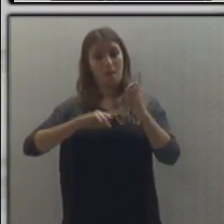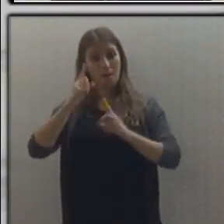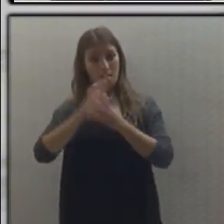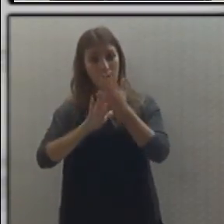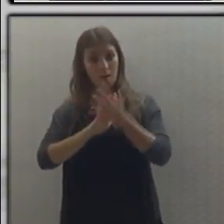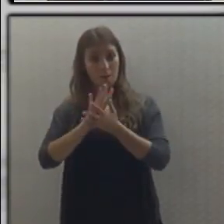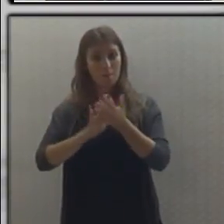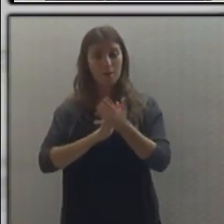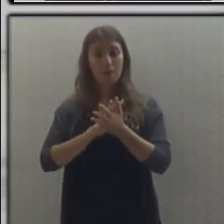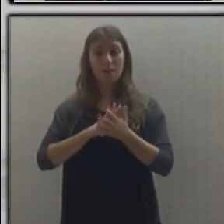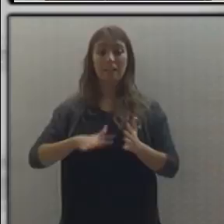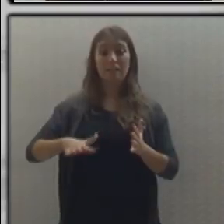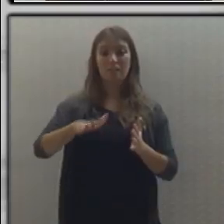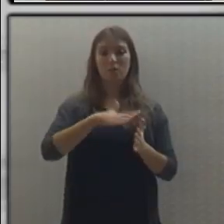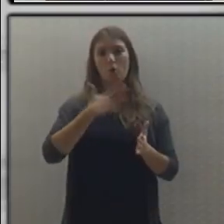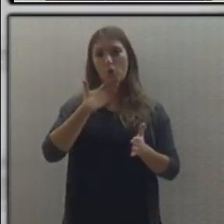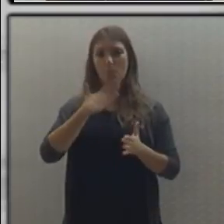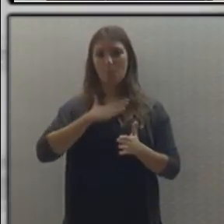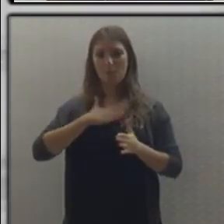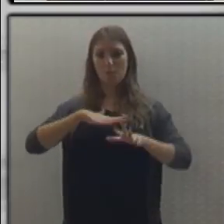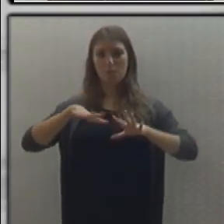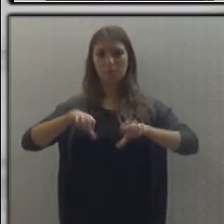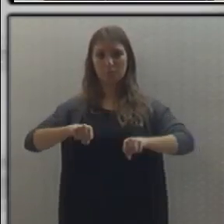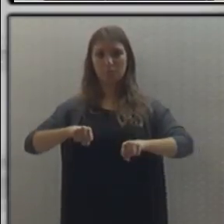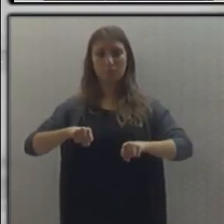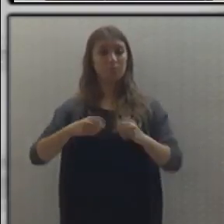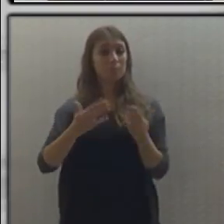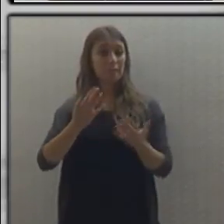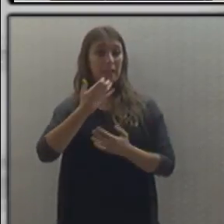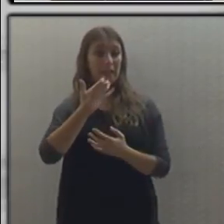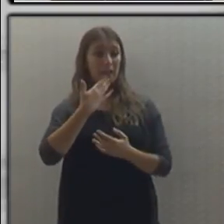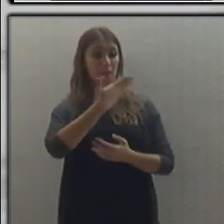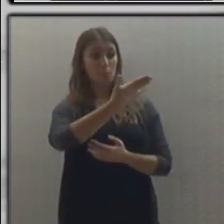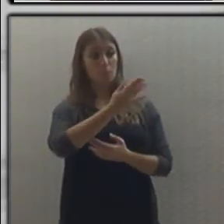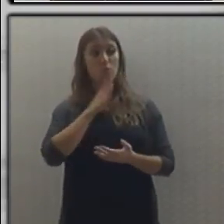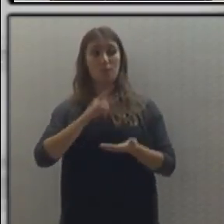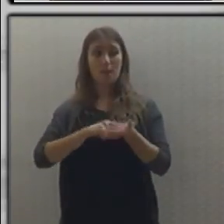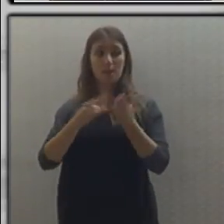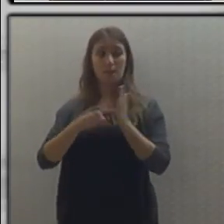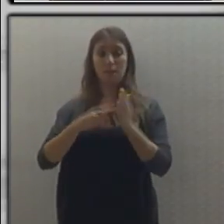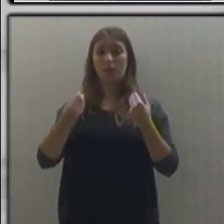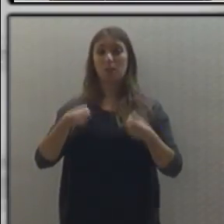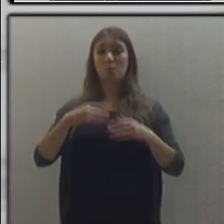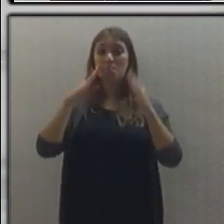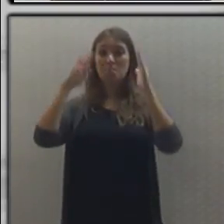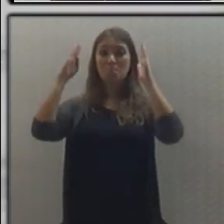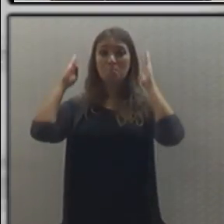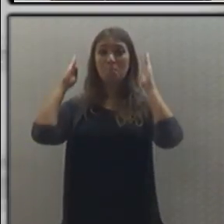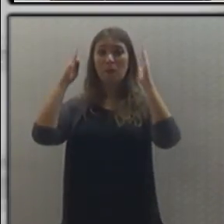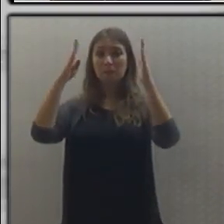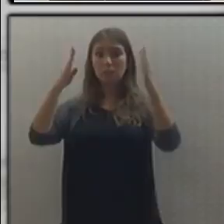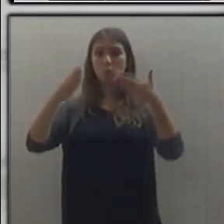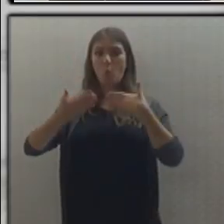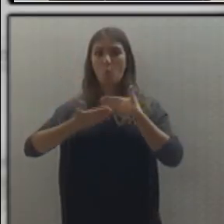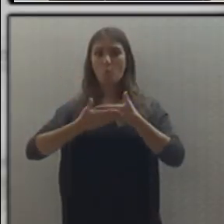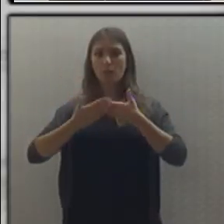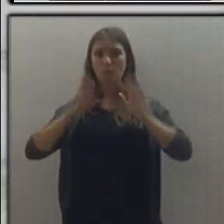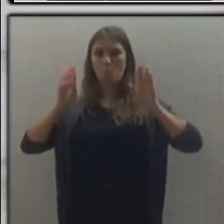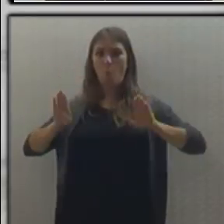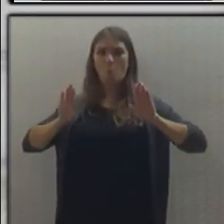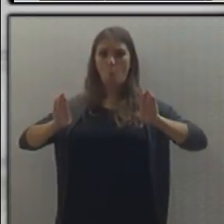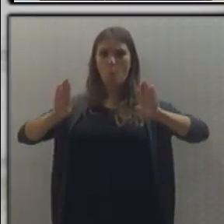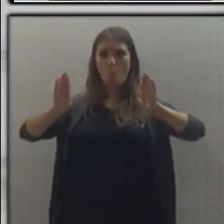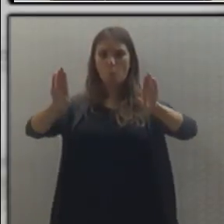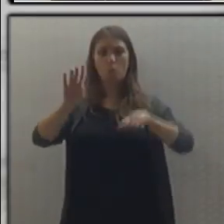pueda colonizar ese espacio. Este es otro ejemplo del mismo arquitecto, en el cual el pasillo no dan las puertas directamente al pasillo, sino